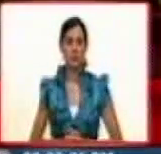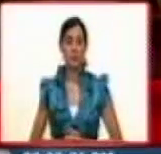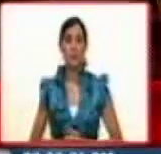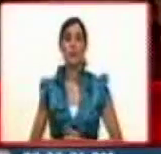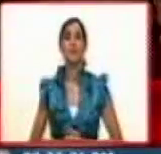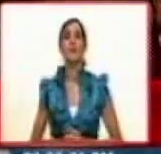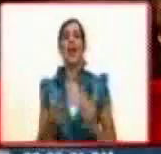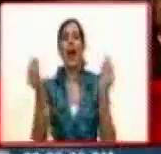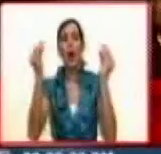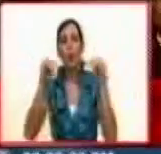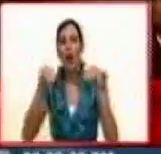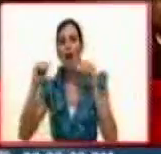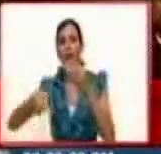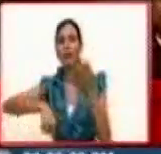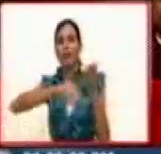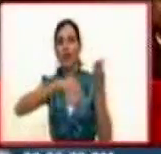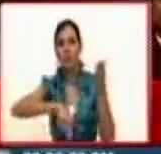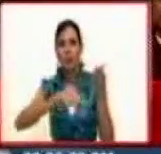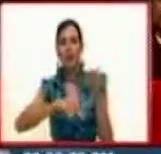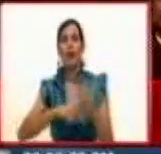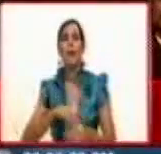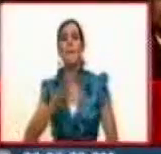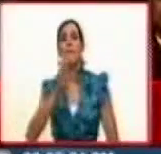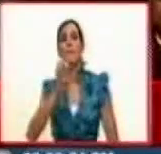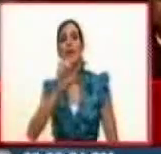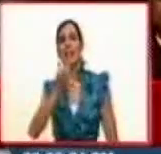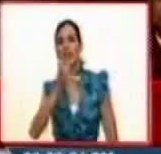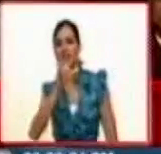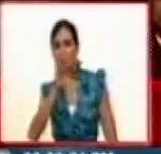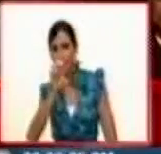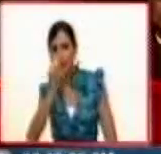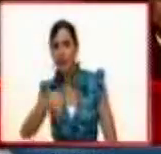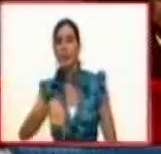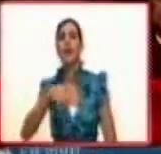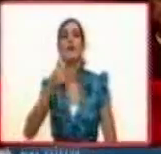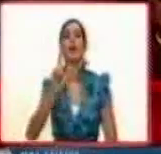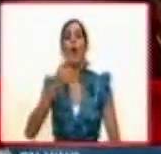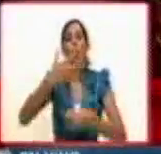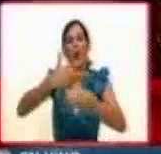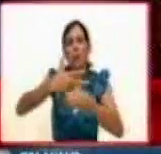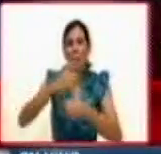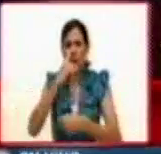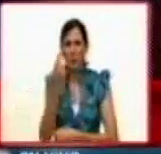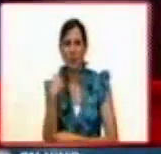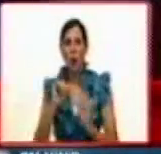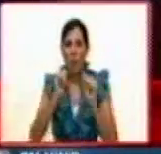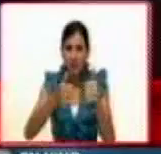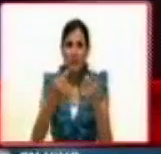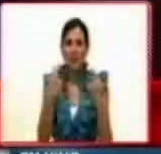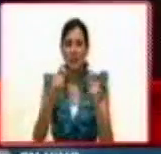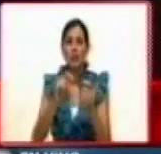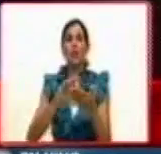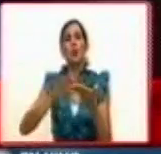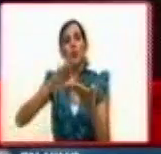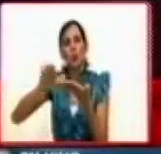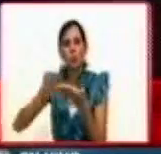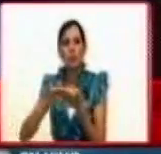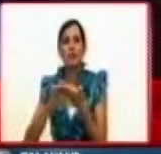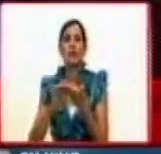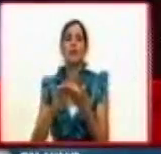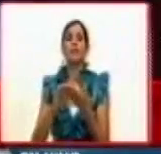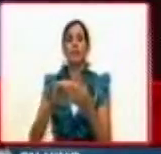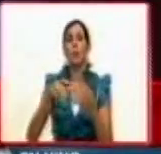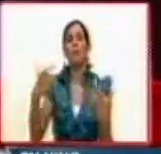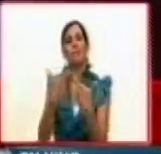Los acuerdos suscritos entre Belice y Guatemala en diciembre pasado para avanzar hacia la superación de su diferendo